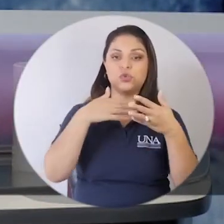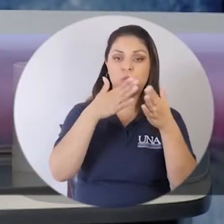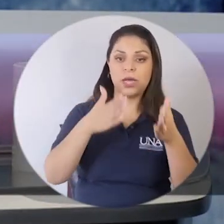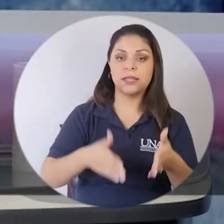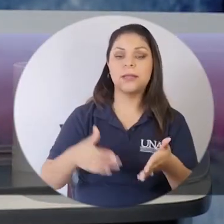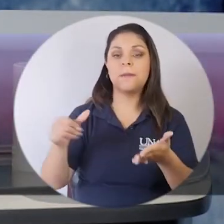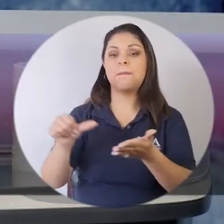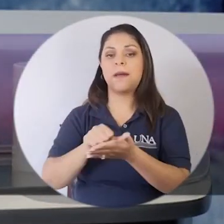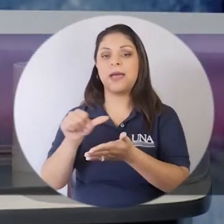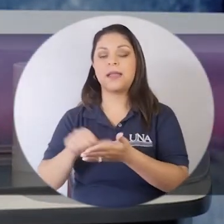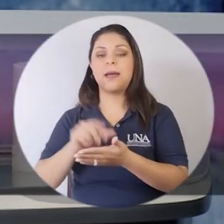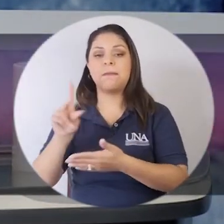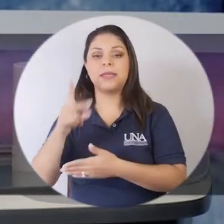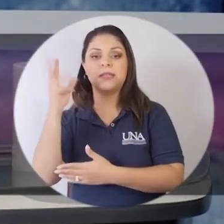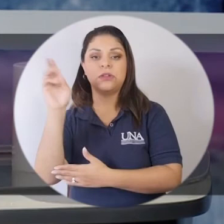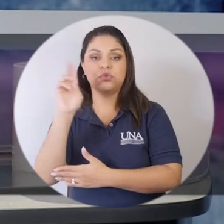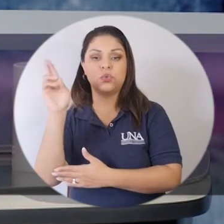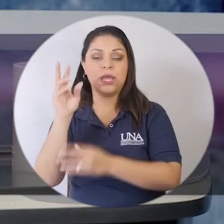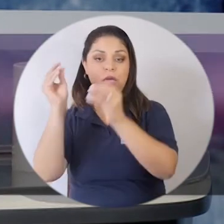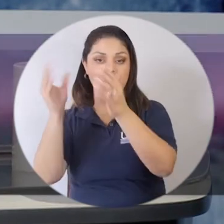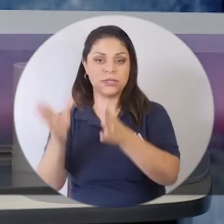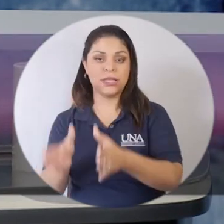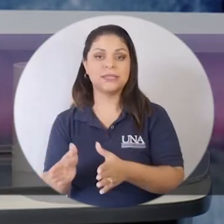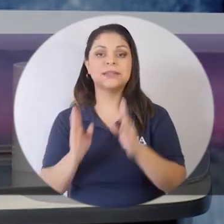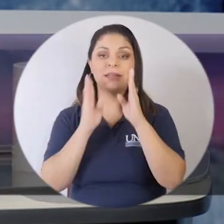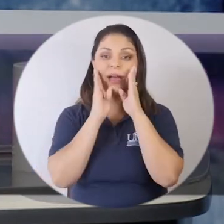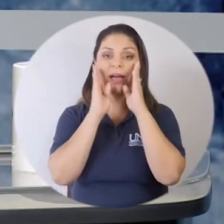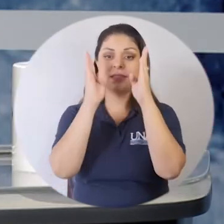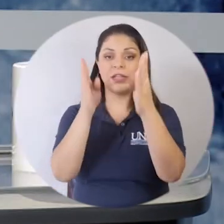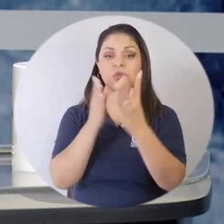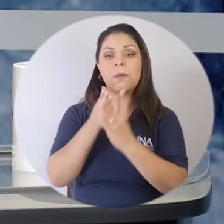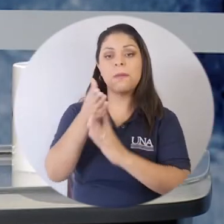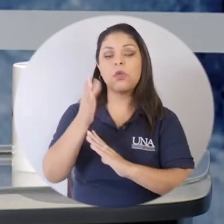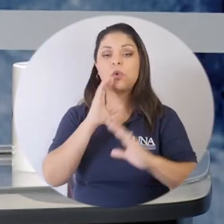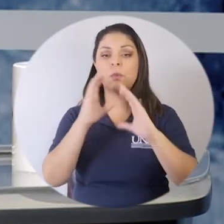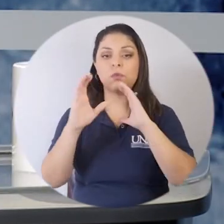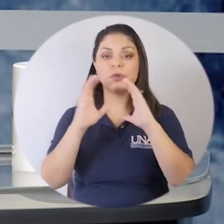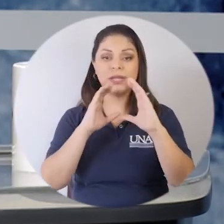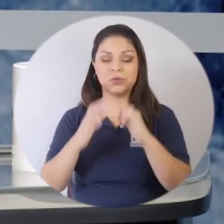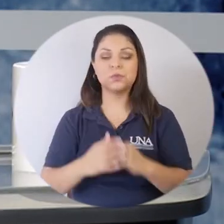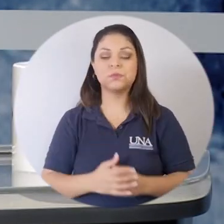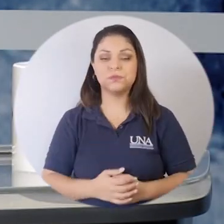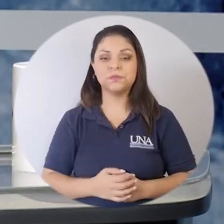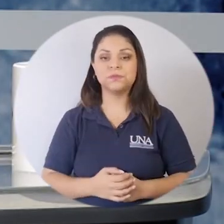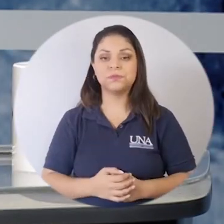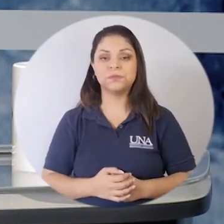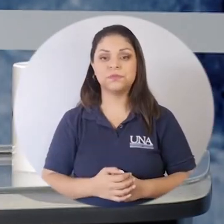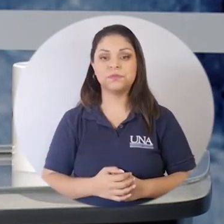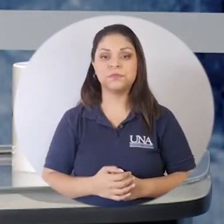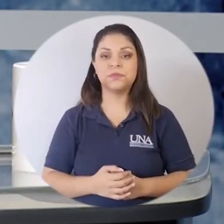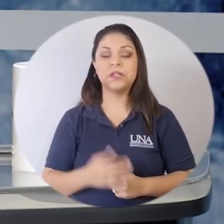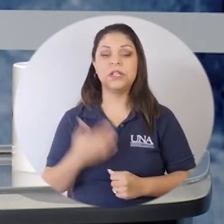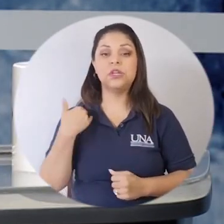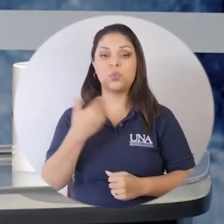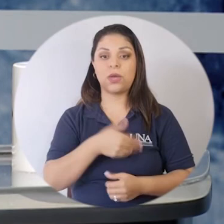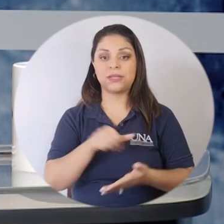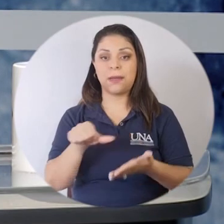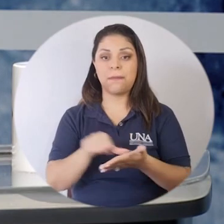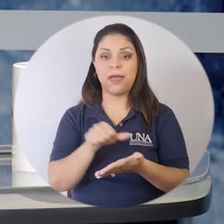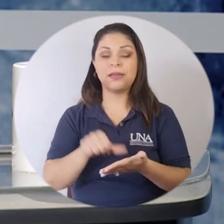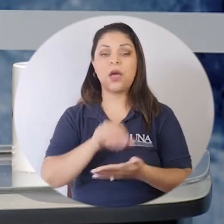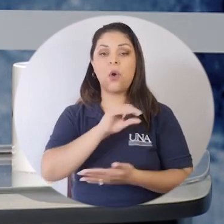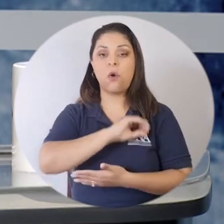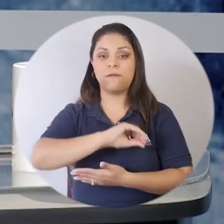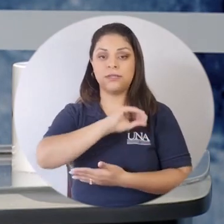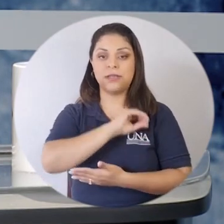de la Vicerrectoría de Docencia, estar muy atentos a los medios de comunicación y nuestra